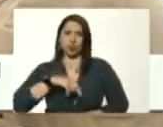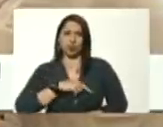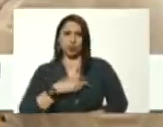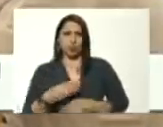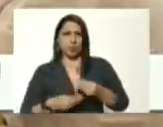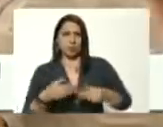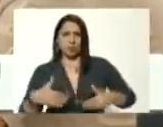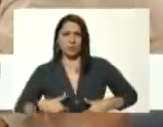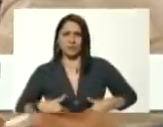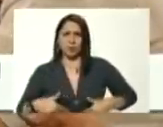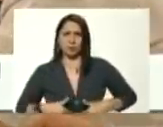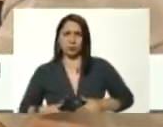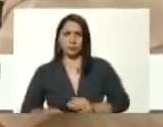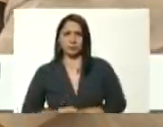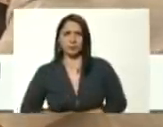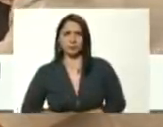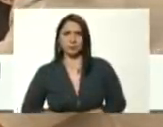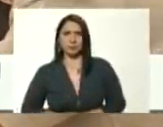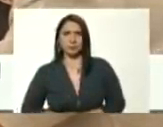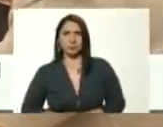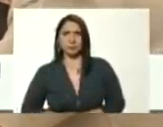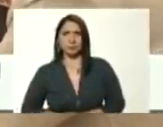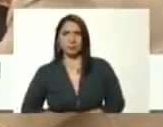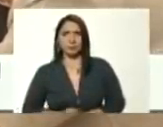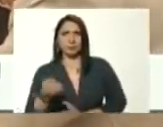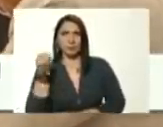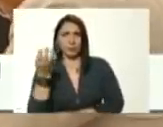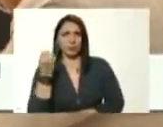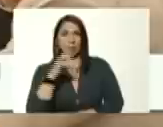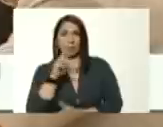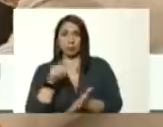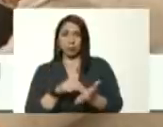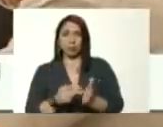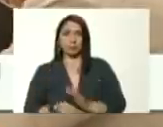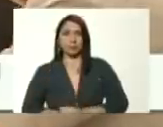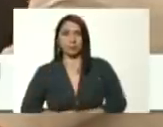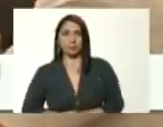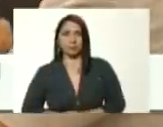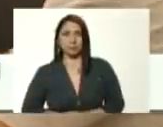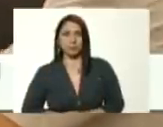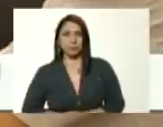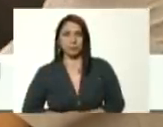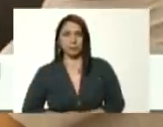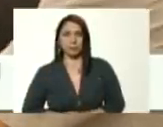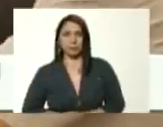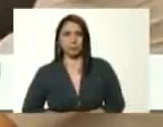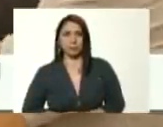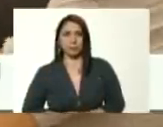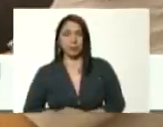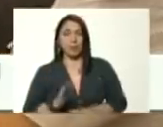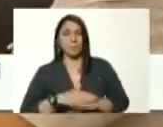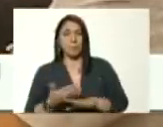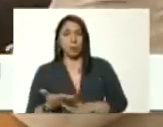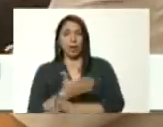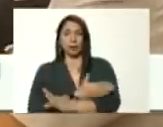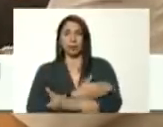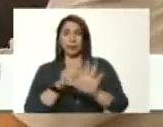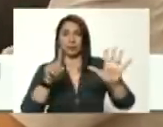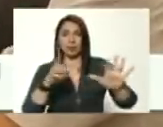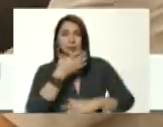esfuerzo antes de la asamblea nacional porque antes del 6 de diciembre